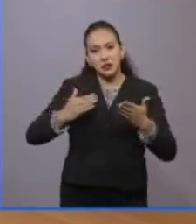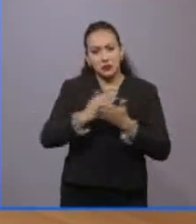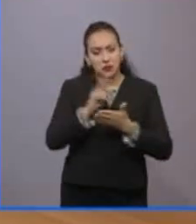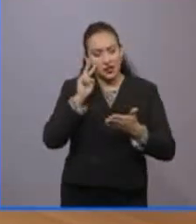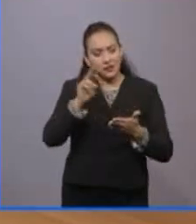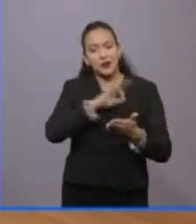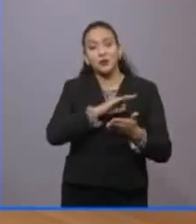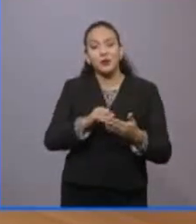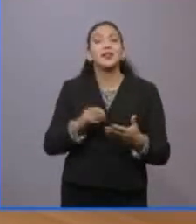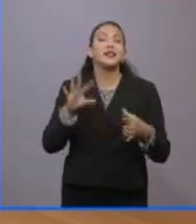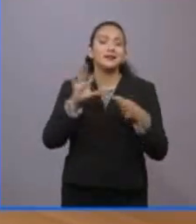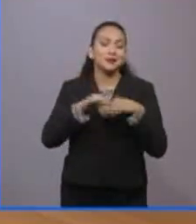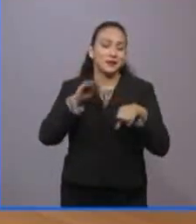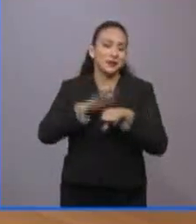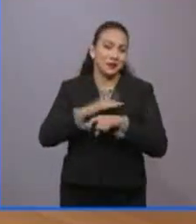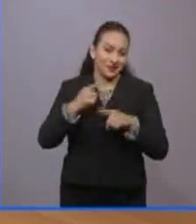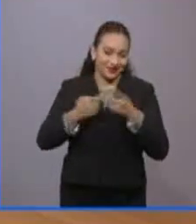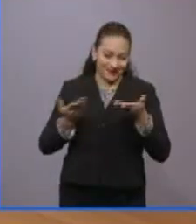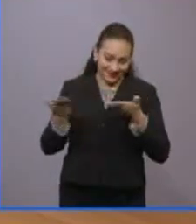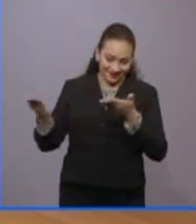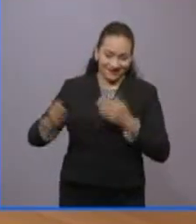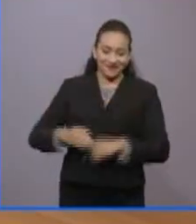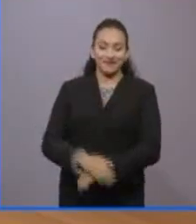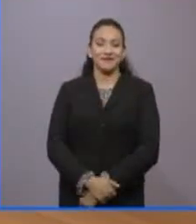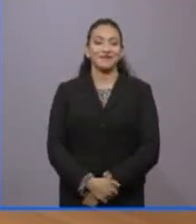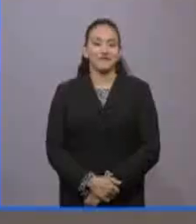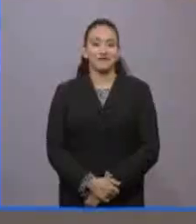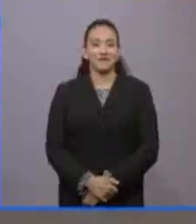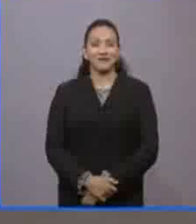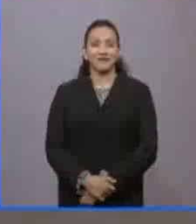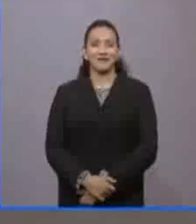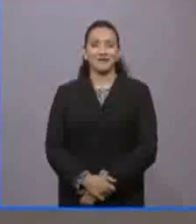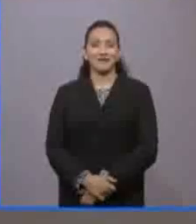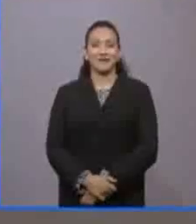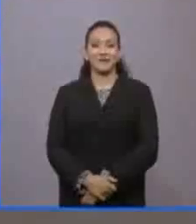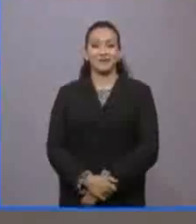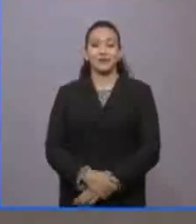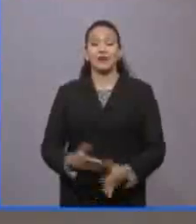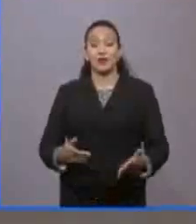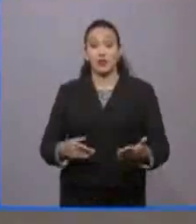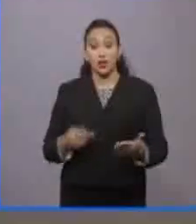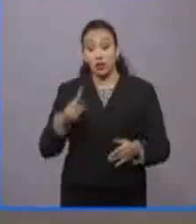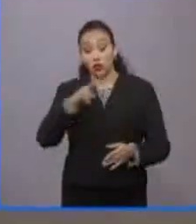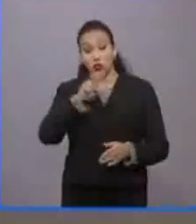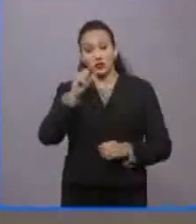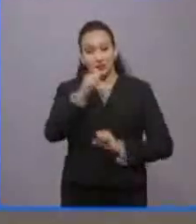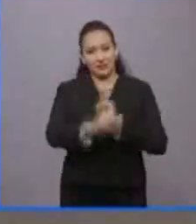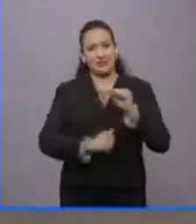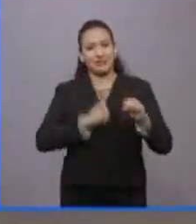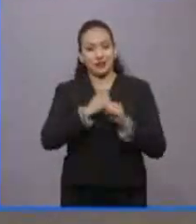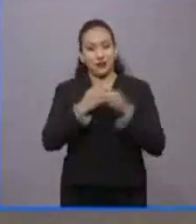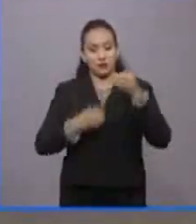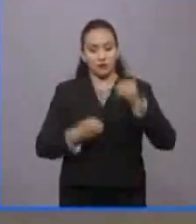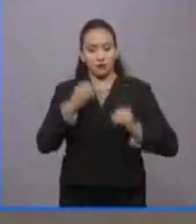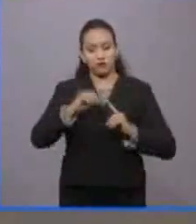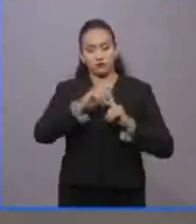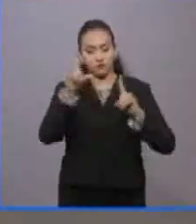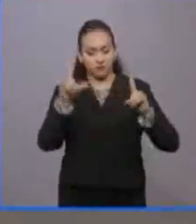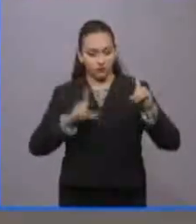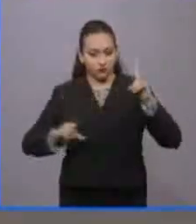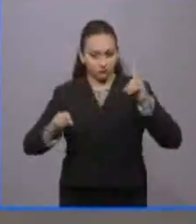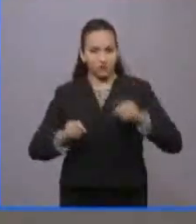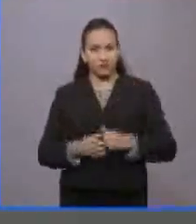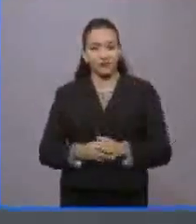Jesús Daza nos explica cómo podemos conocerlas. En el marco de los 200 años de la Suprema Corte de Justicia